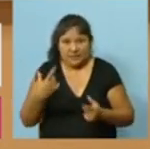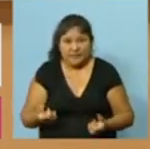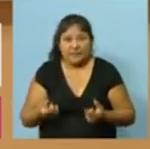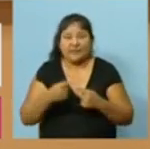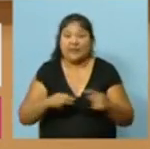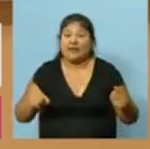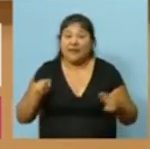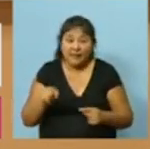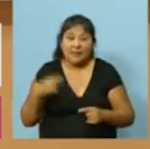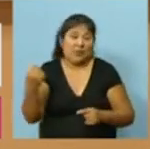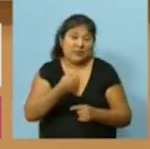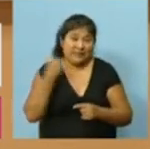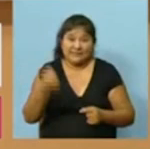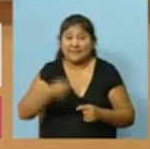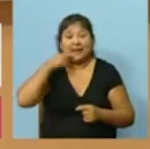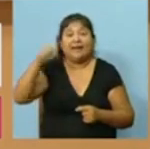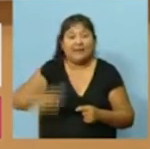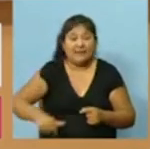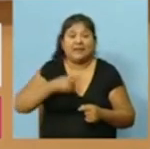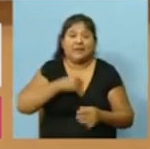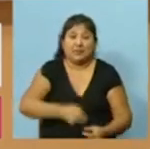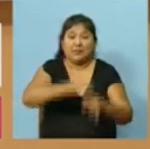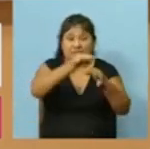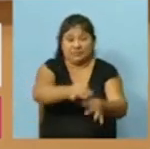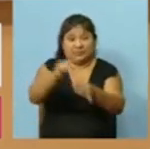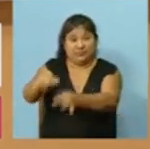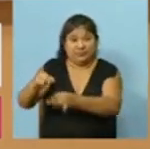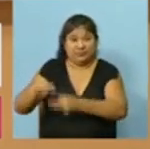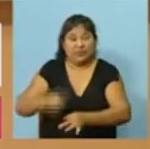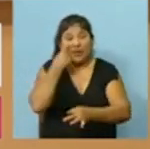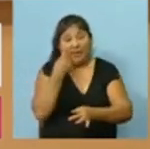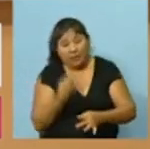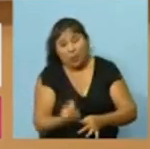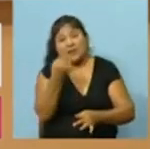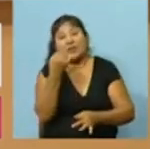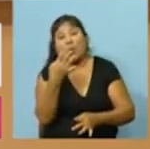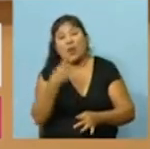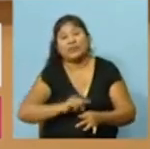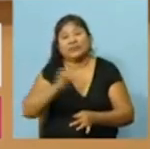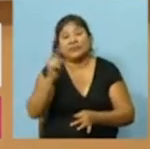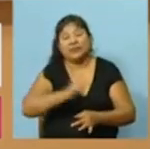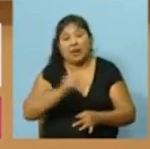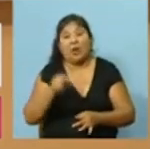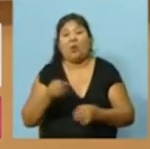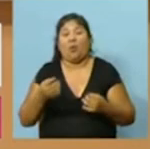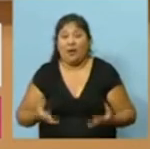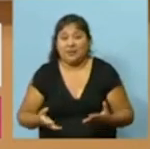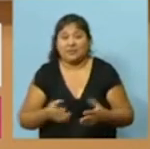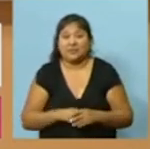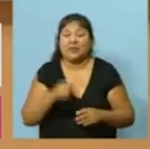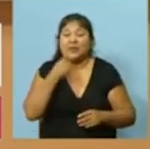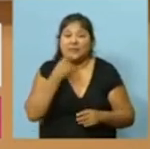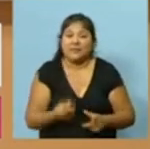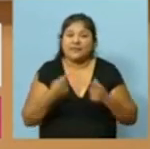meteorología así que la idea es poder colocarlo y poder dar cuando nos aparezca un reportaje así en el medio del